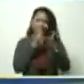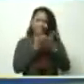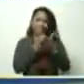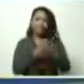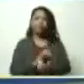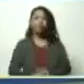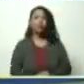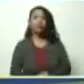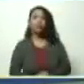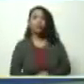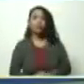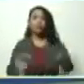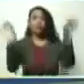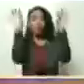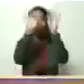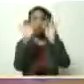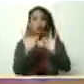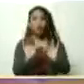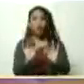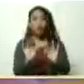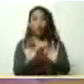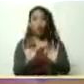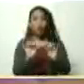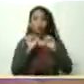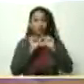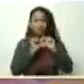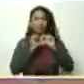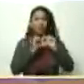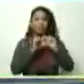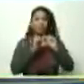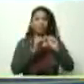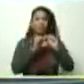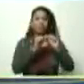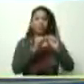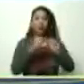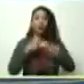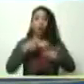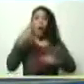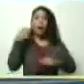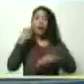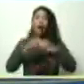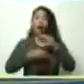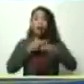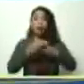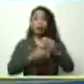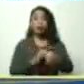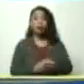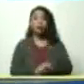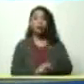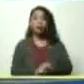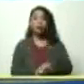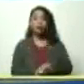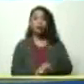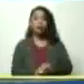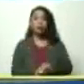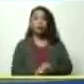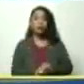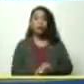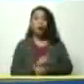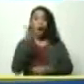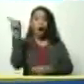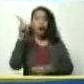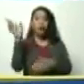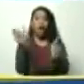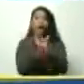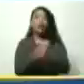de manera permanente ayer lo hice allá en lechería